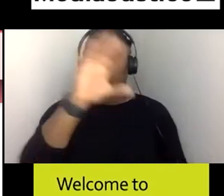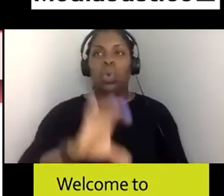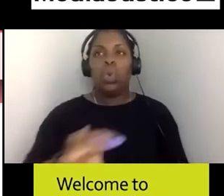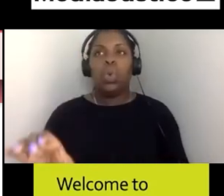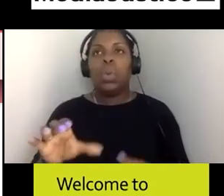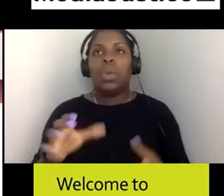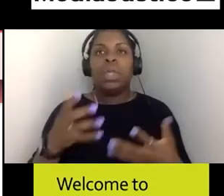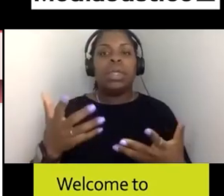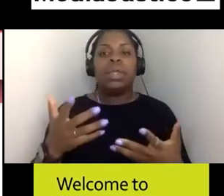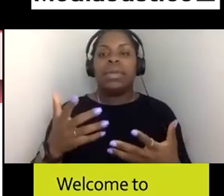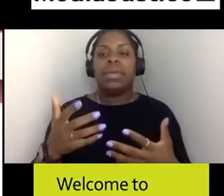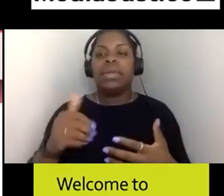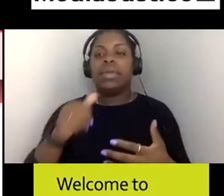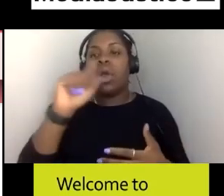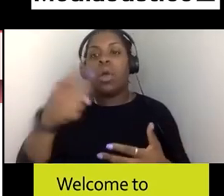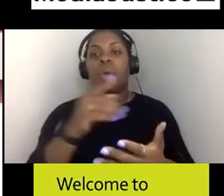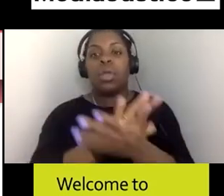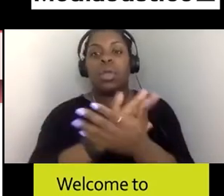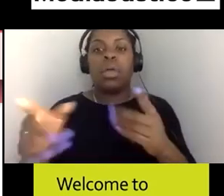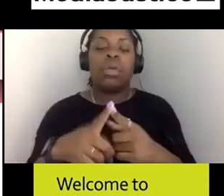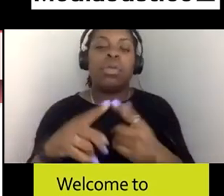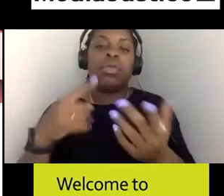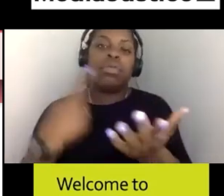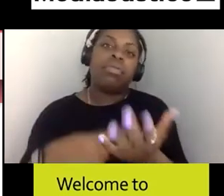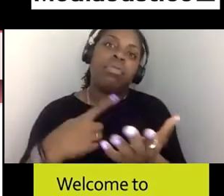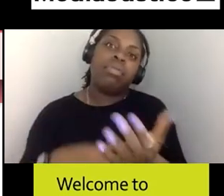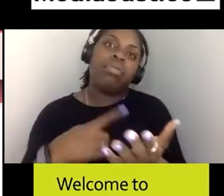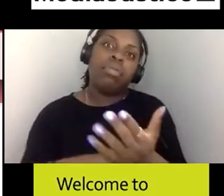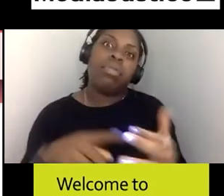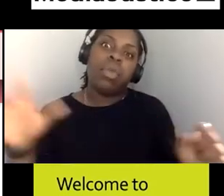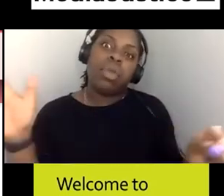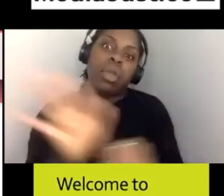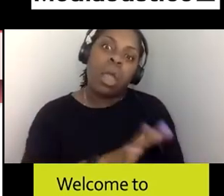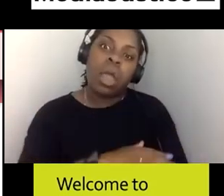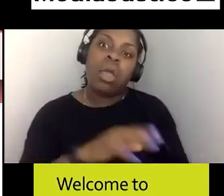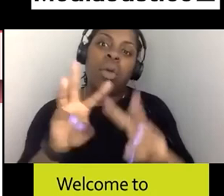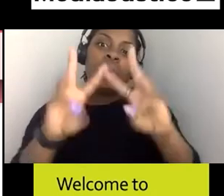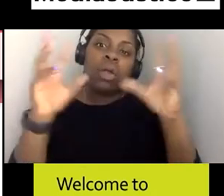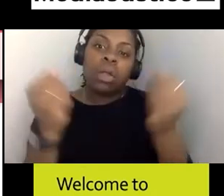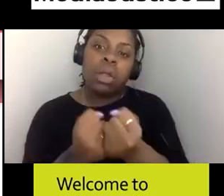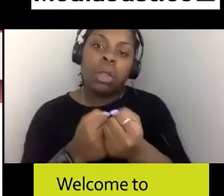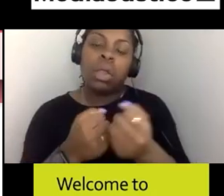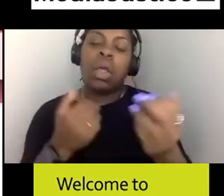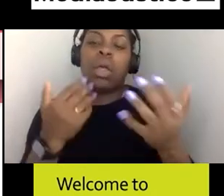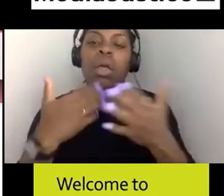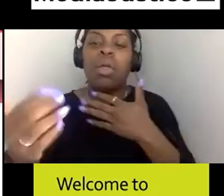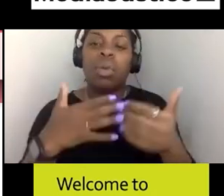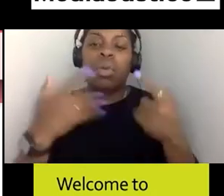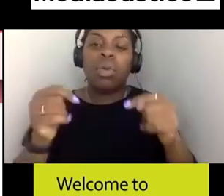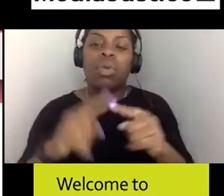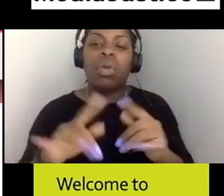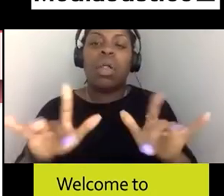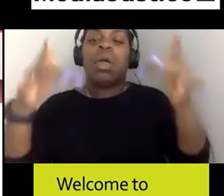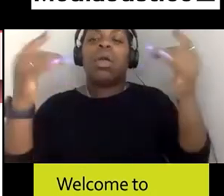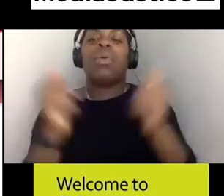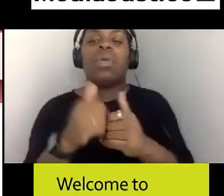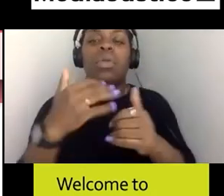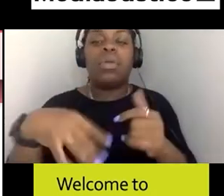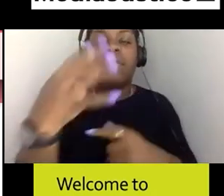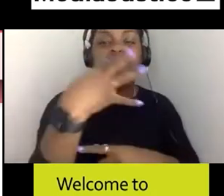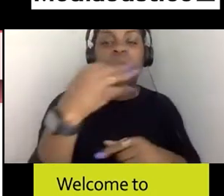En Zoom no es tan bueno que le hablen a uno por todo el taller, aunque estamos